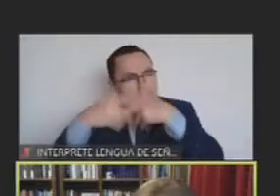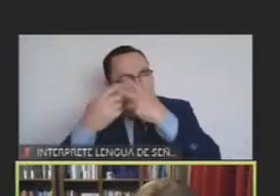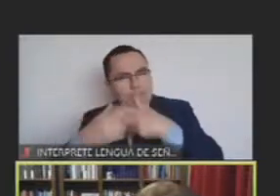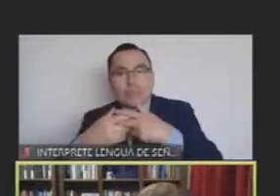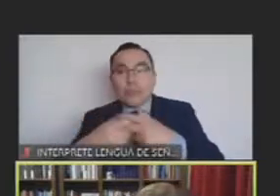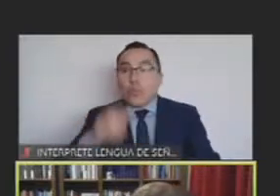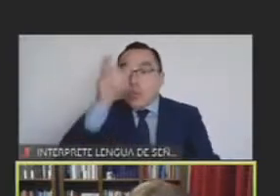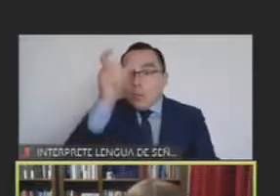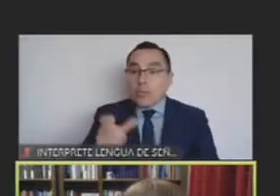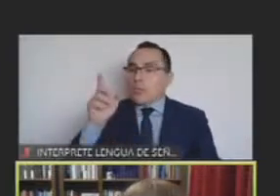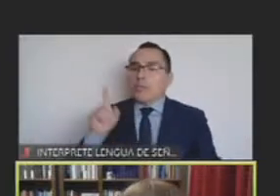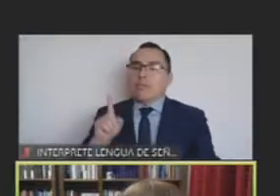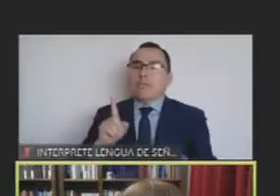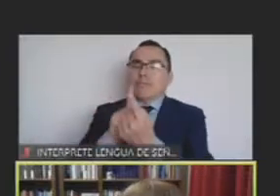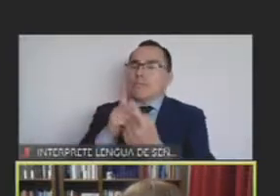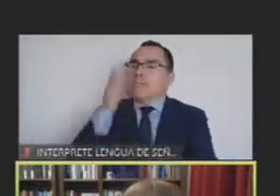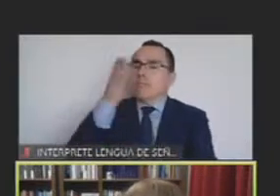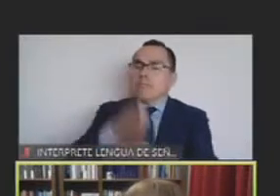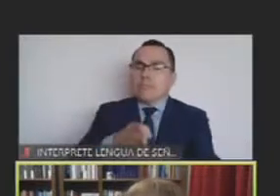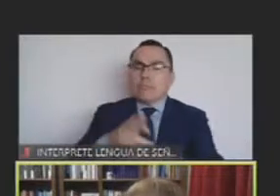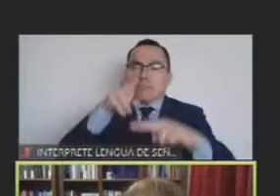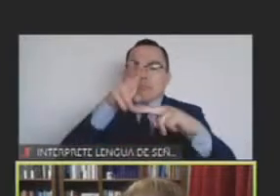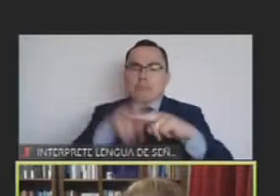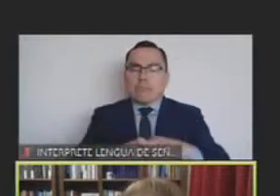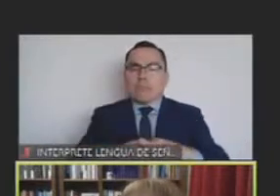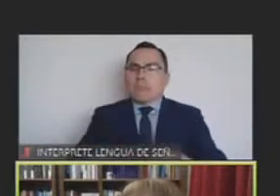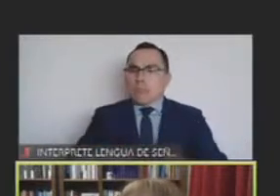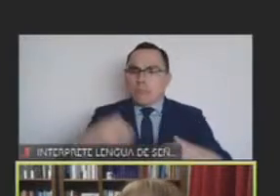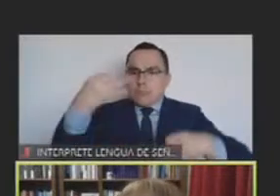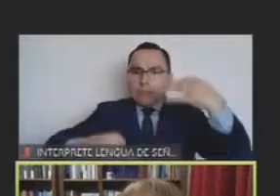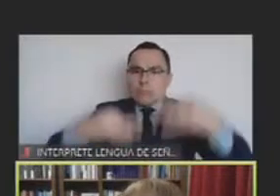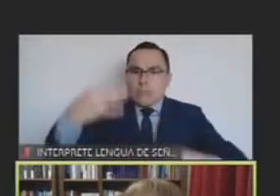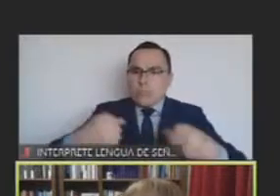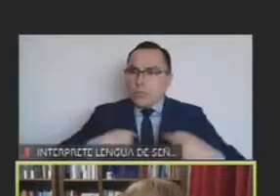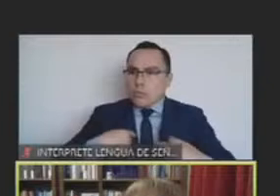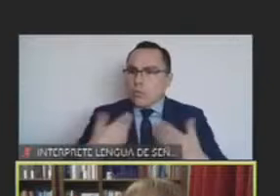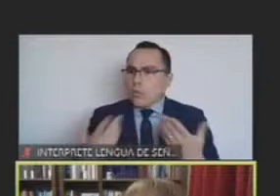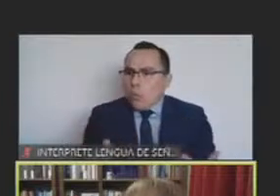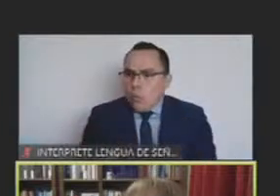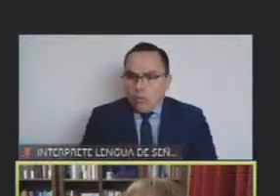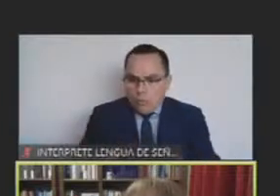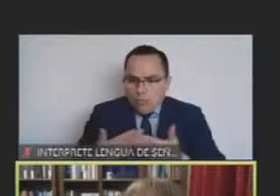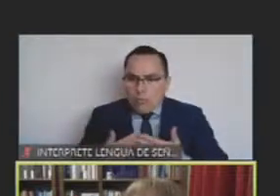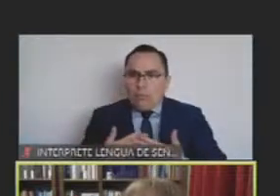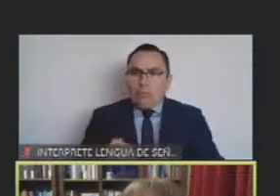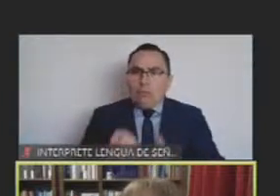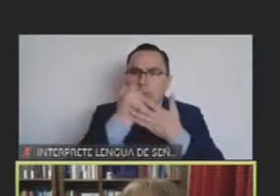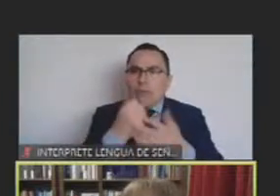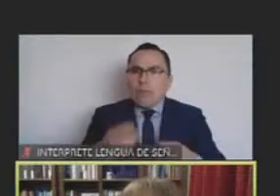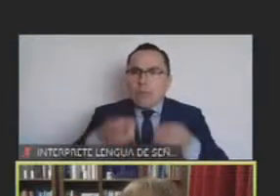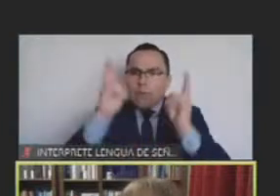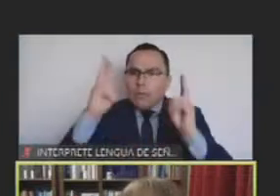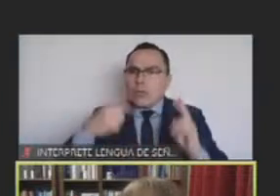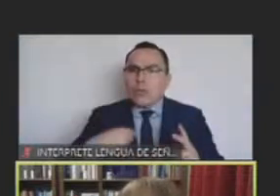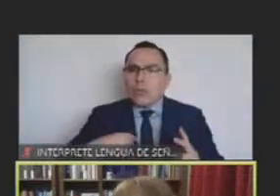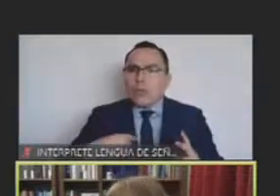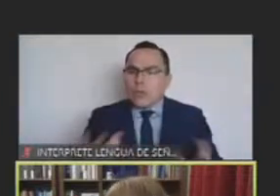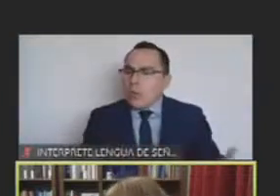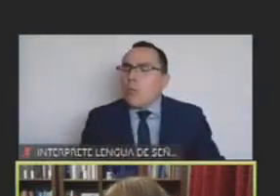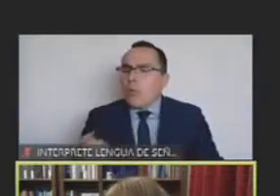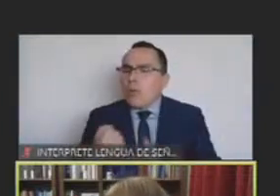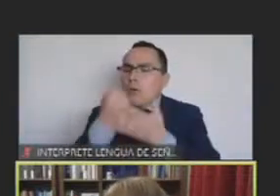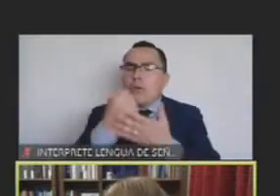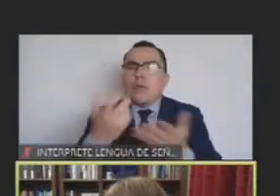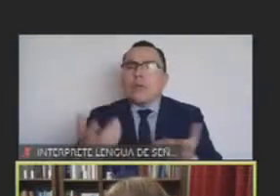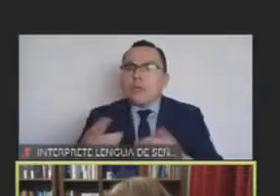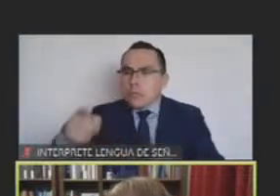que va a los tribunales, ¿qué es lo que finalmente obtiene? ¿Cómo lo asegura, ¿no es cierto? ¿Qué tipo de garantía tiene que ese